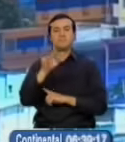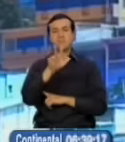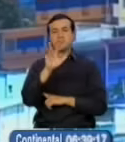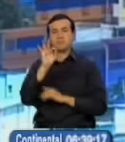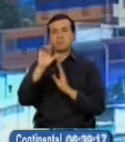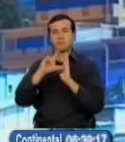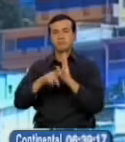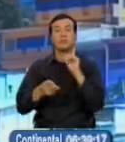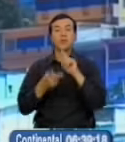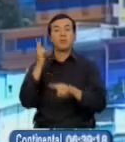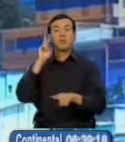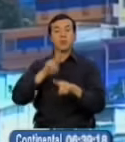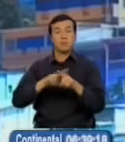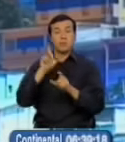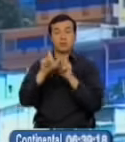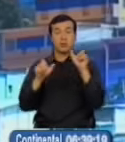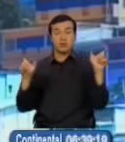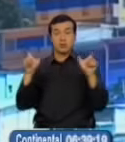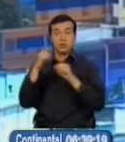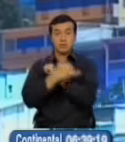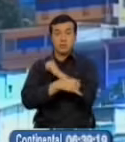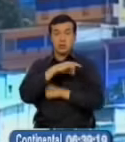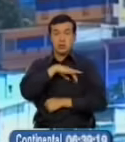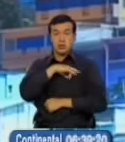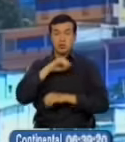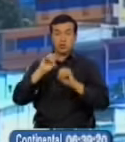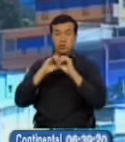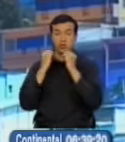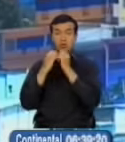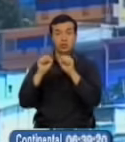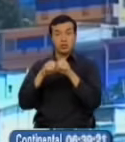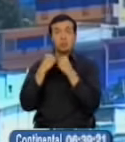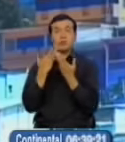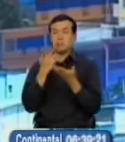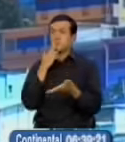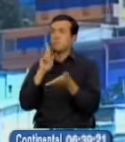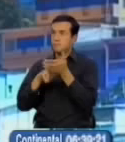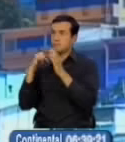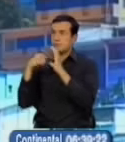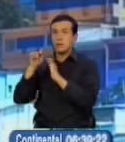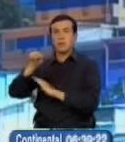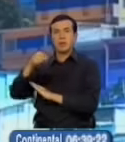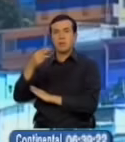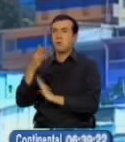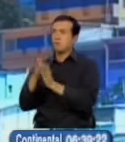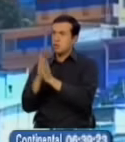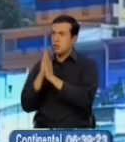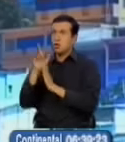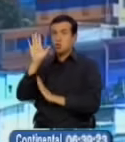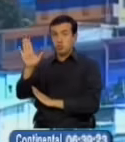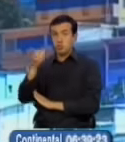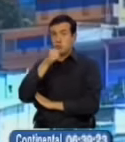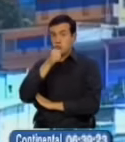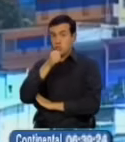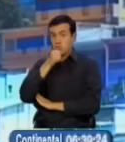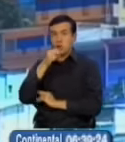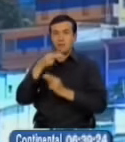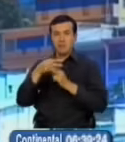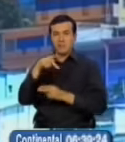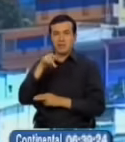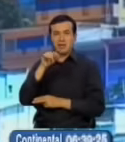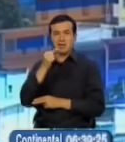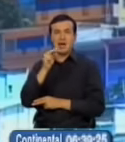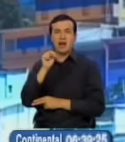6:39, por segunda ocasión, ciudadanos chilenos y organizaciones sociales enviaron una carta al canal Ecoavisa para exigir que su comunicador Alfredo Pino